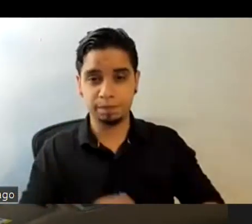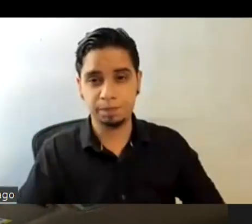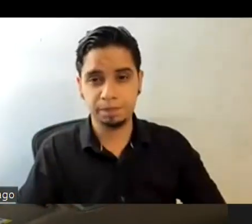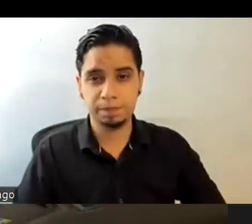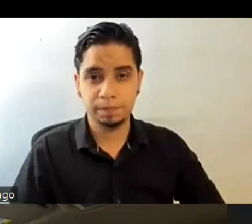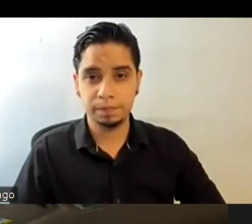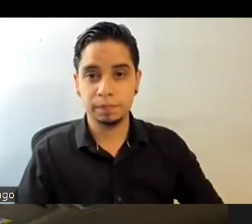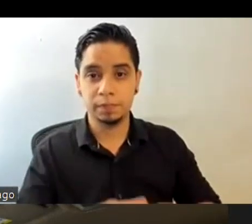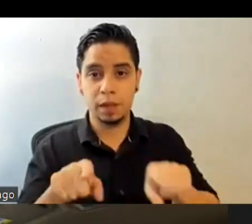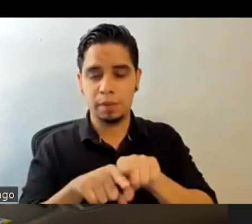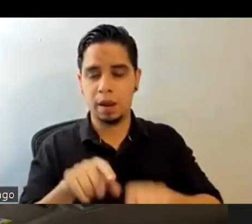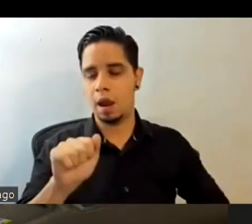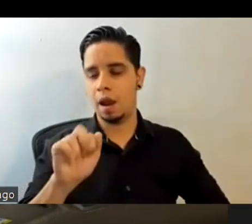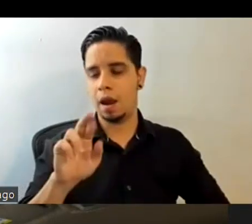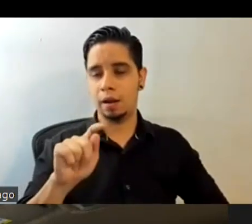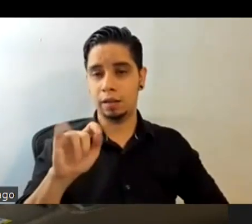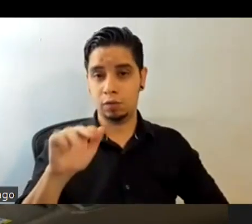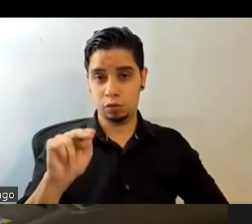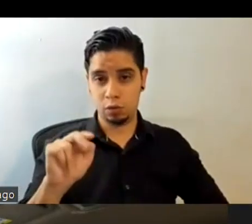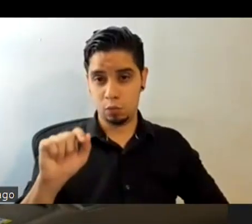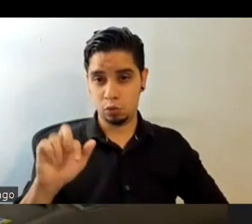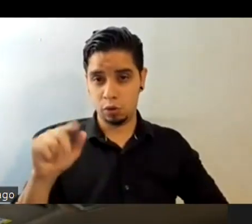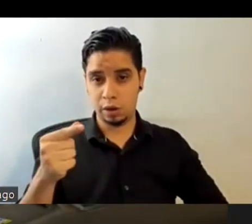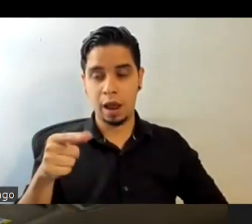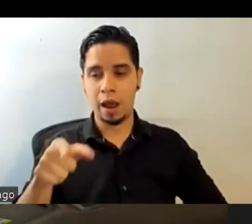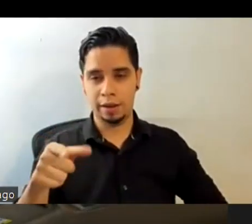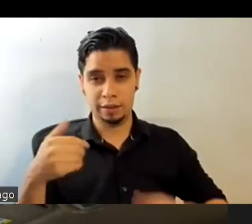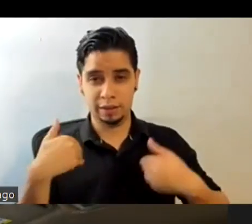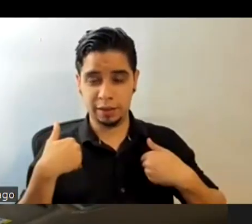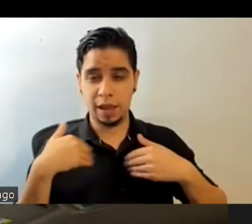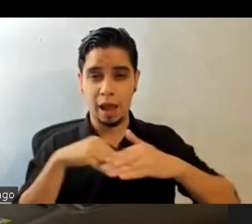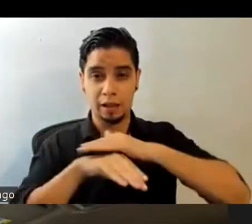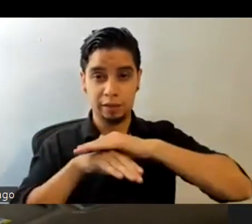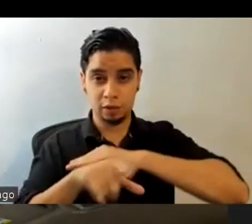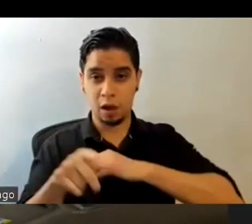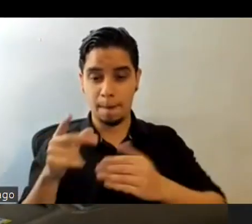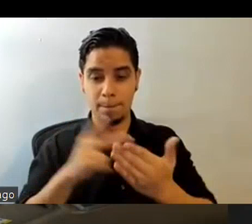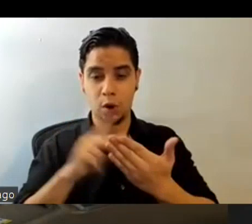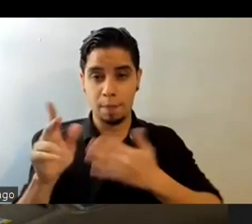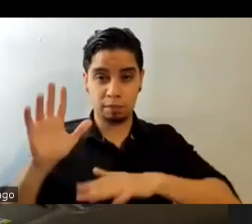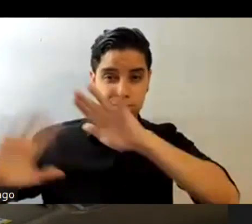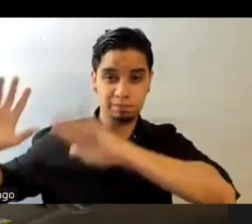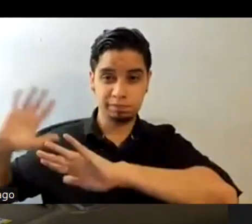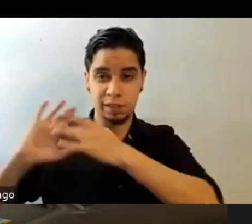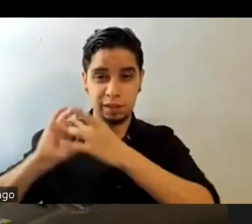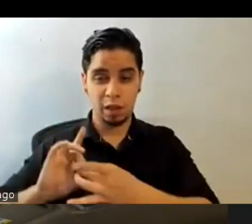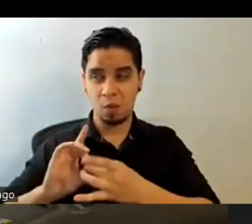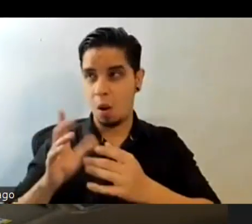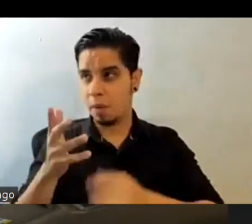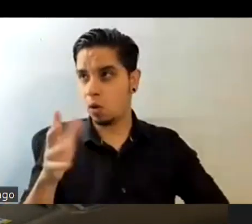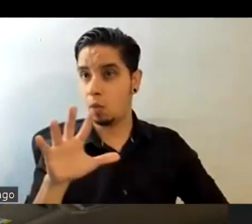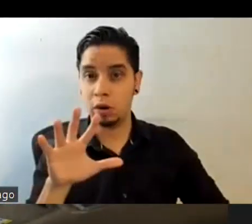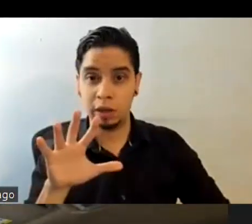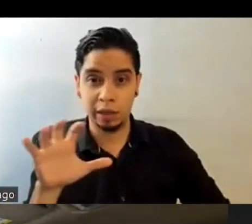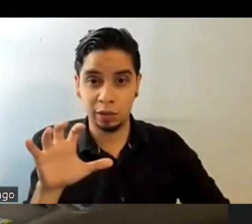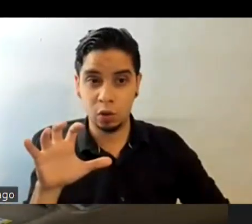que en artefusión.org está la pestañita donde puede tener acceso a los episodios pasados, sobre 500. Hasta ahí lo